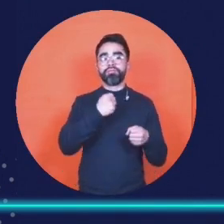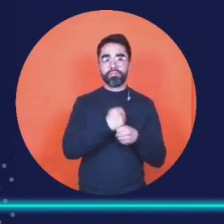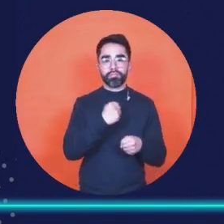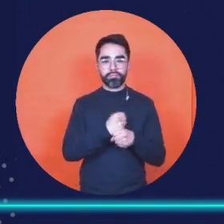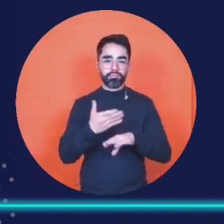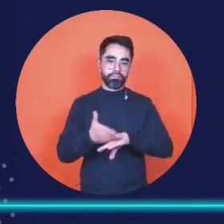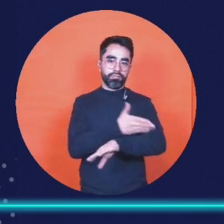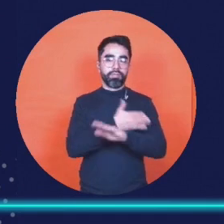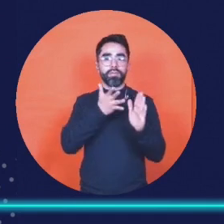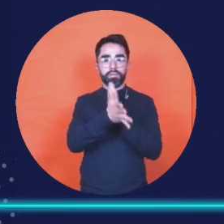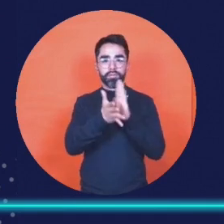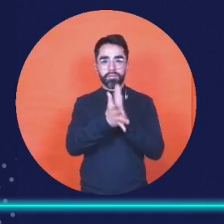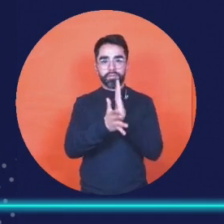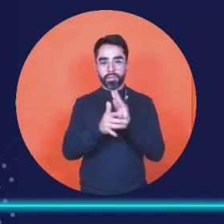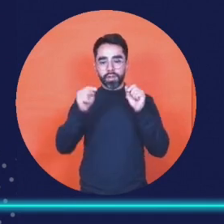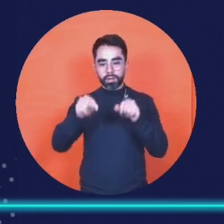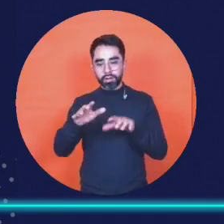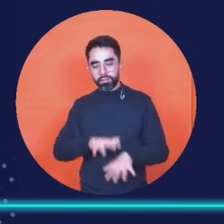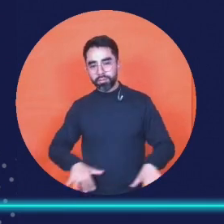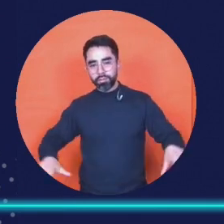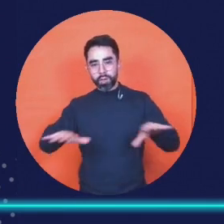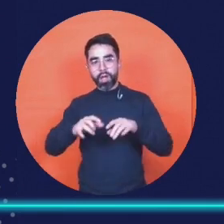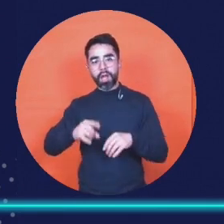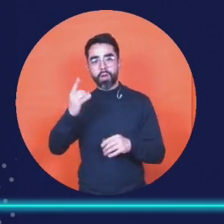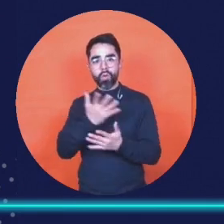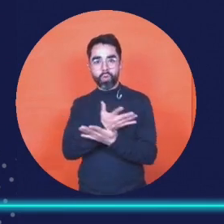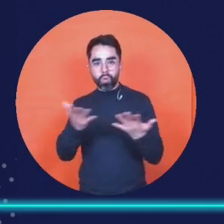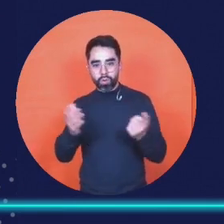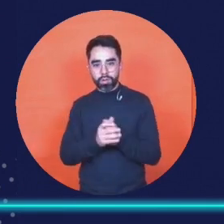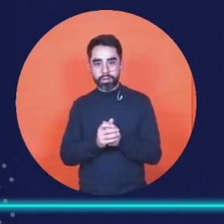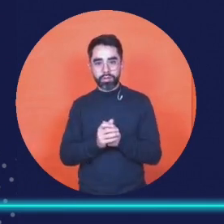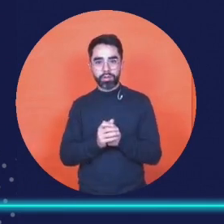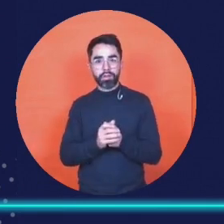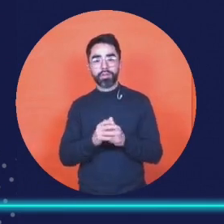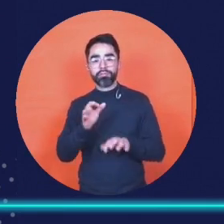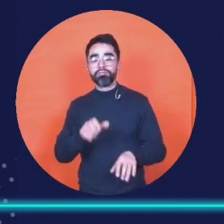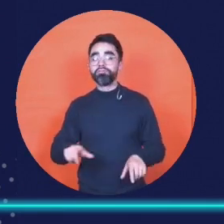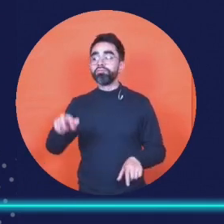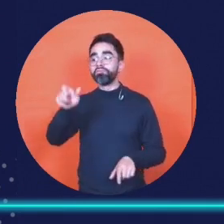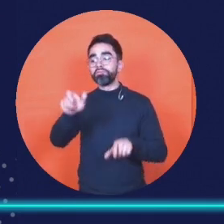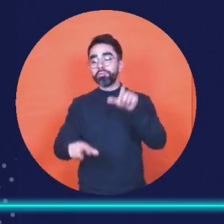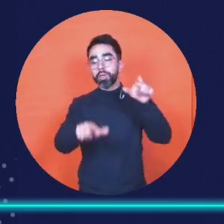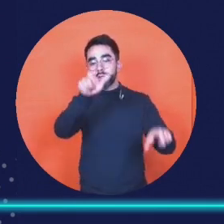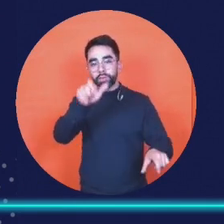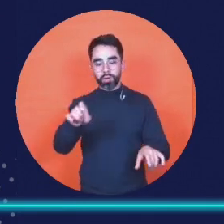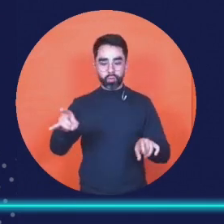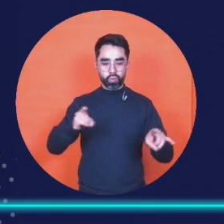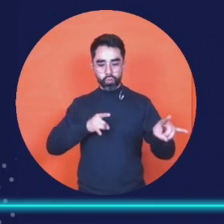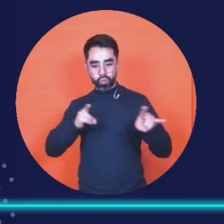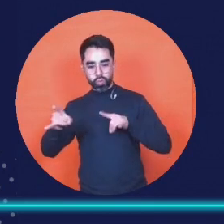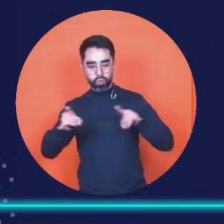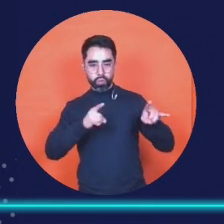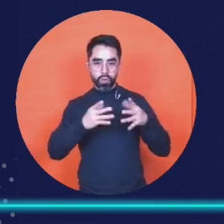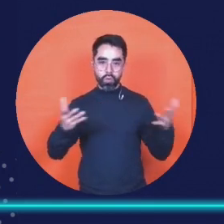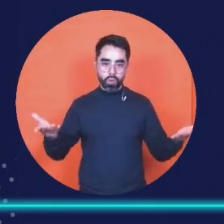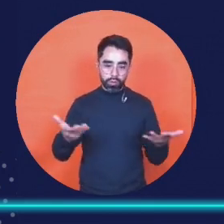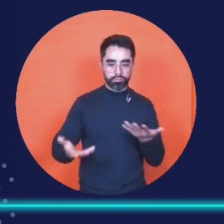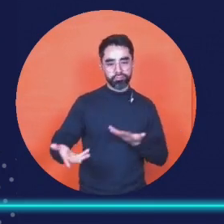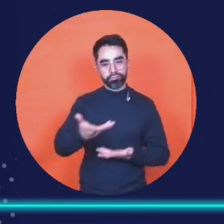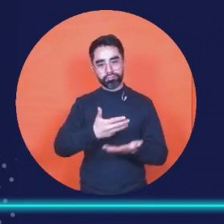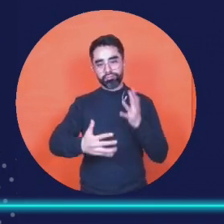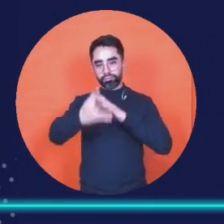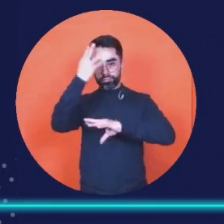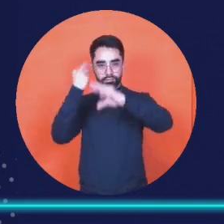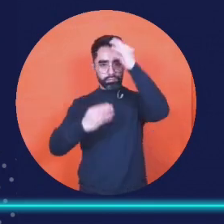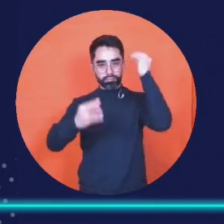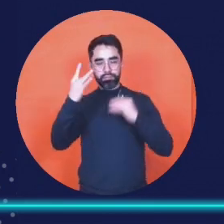les decía, nosotros no hacemos crunch, nosotros intentamos que la gente alimente su espíritu y alimente todo lo que tiene que alimentar para que